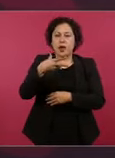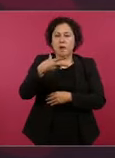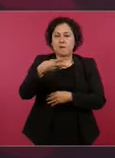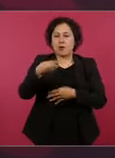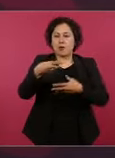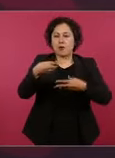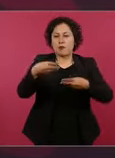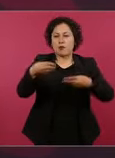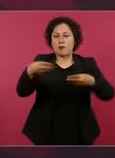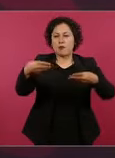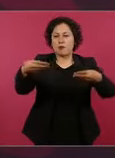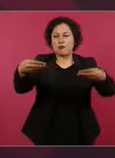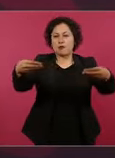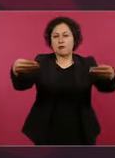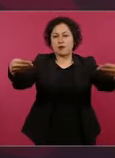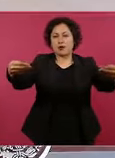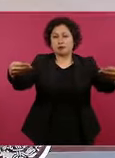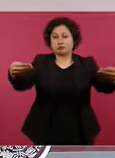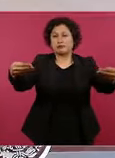de